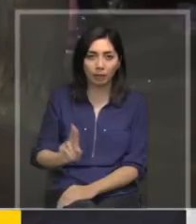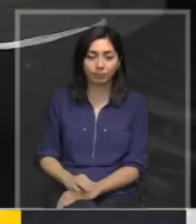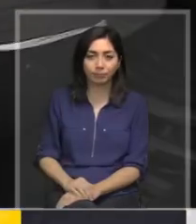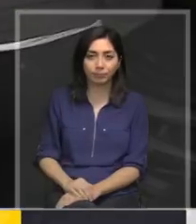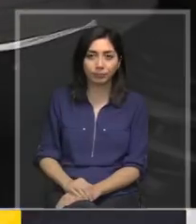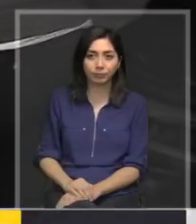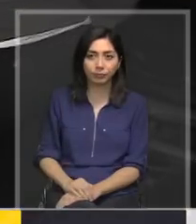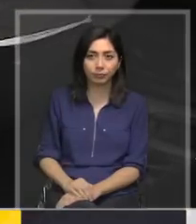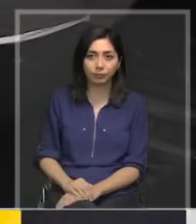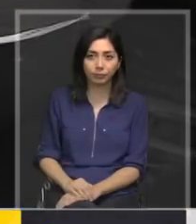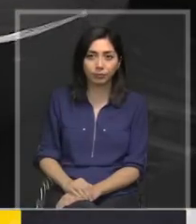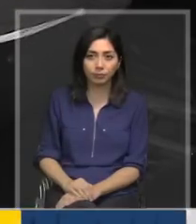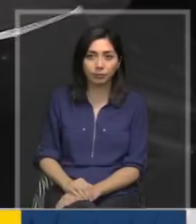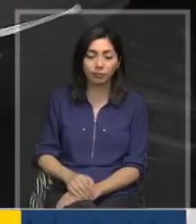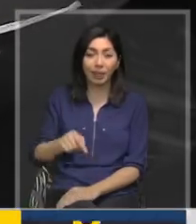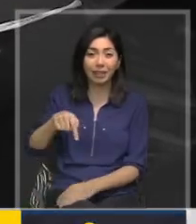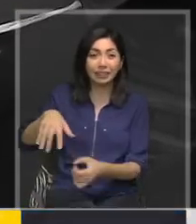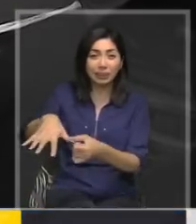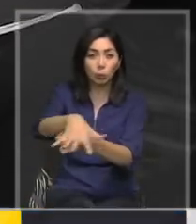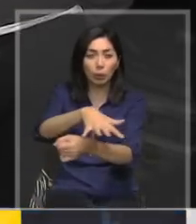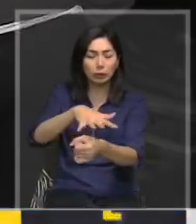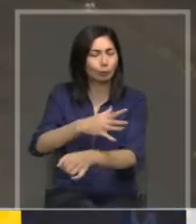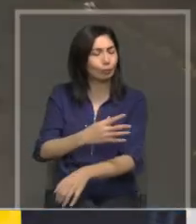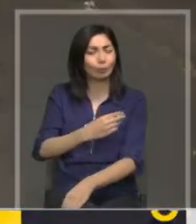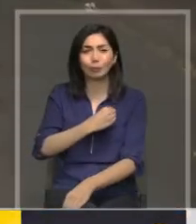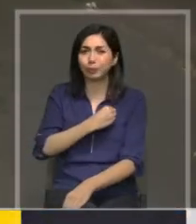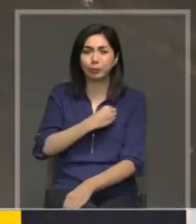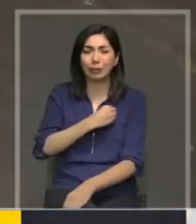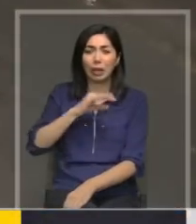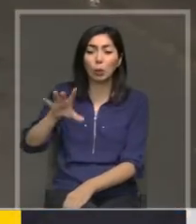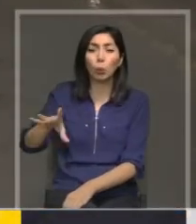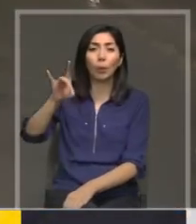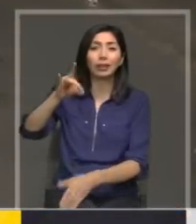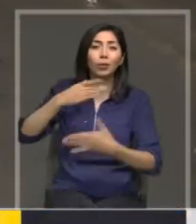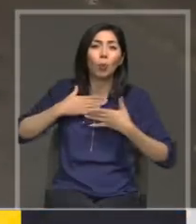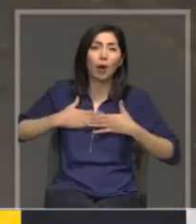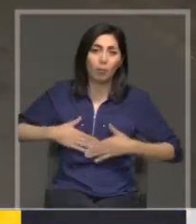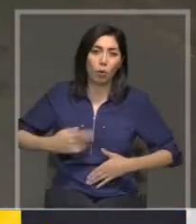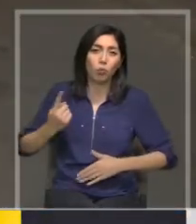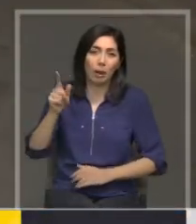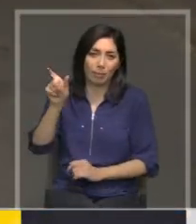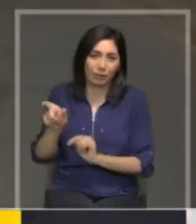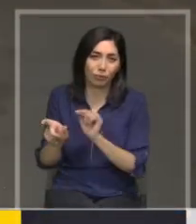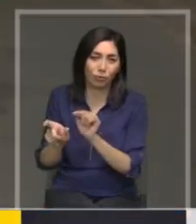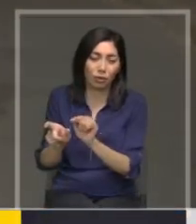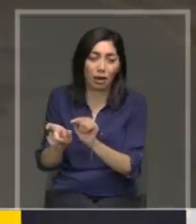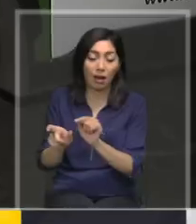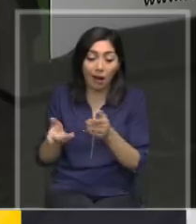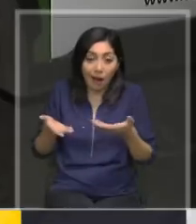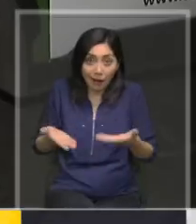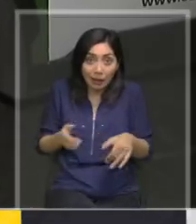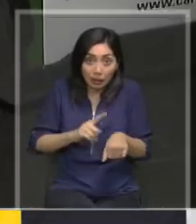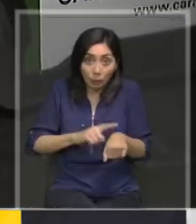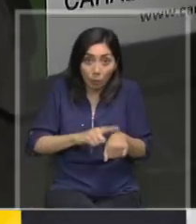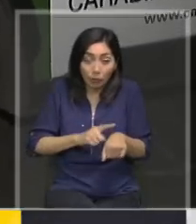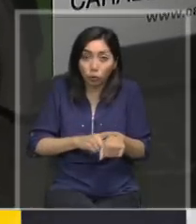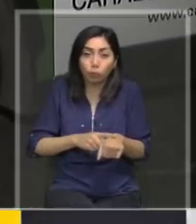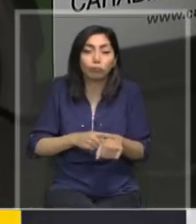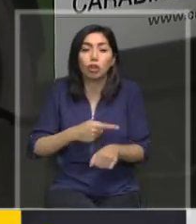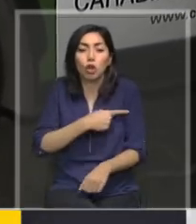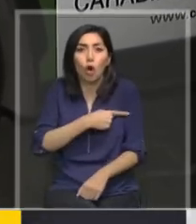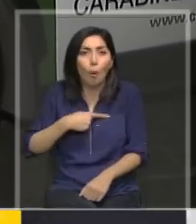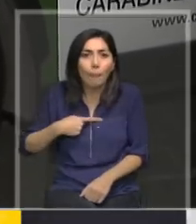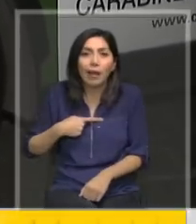Nos hallamos ante el lamentable hallazgo del cuerpo de una persona. No podemos en estos momentos entregar ni identidad, ni